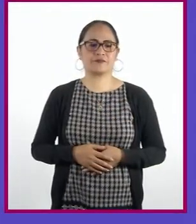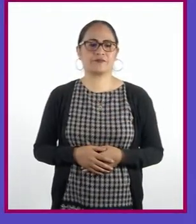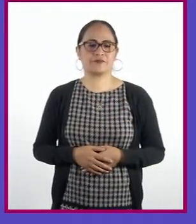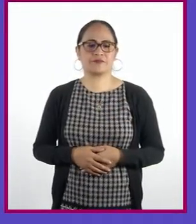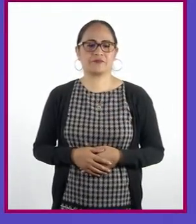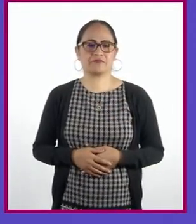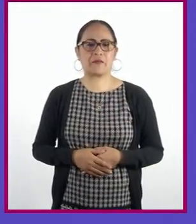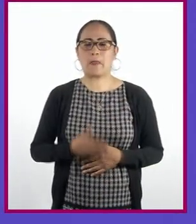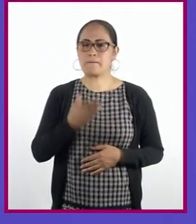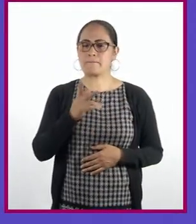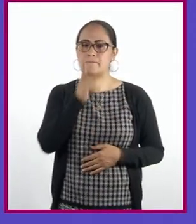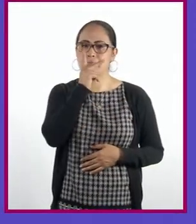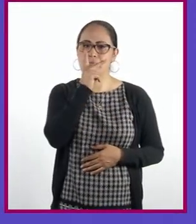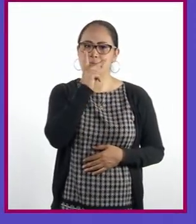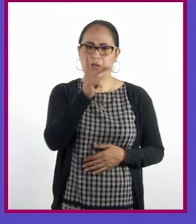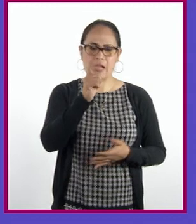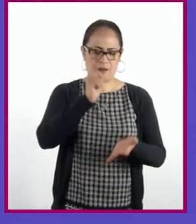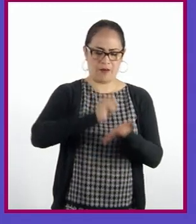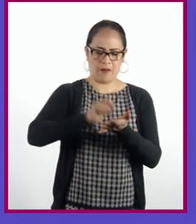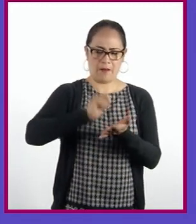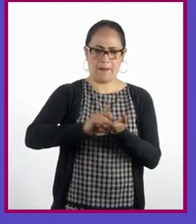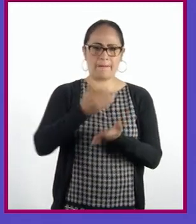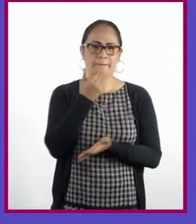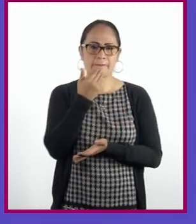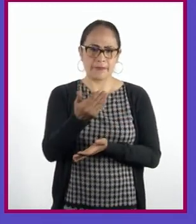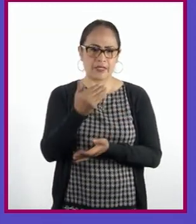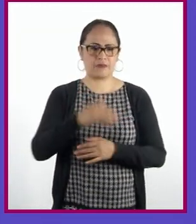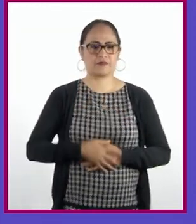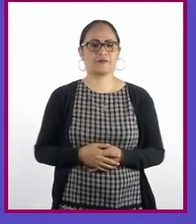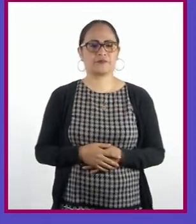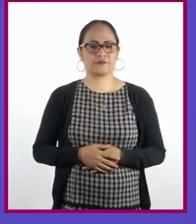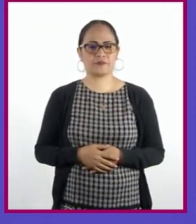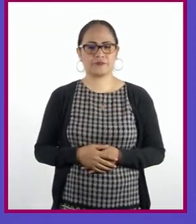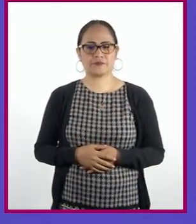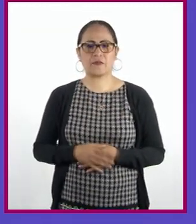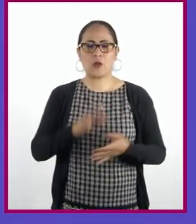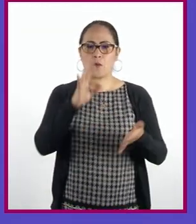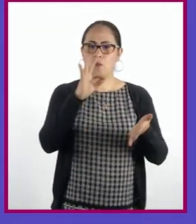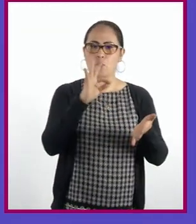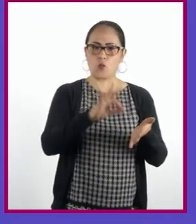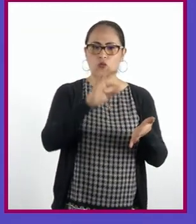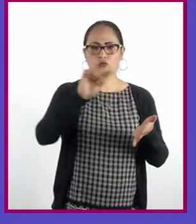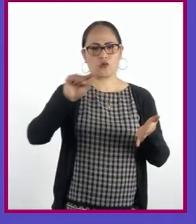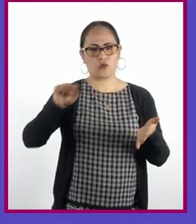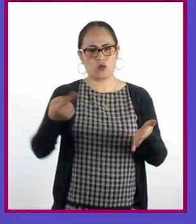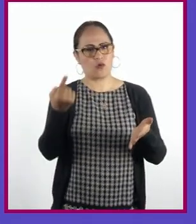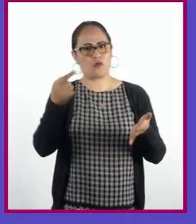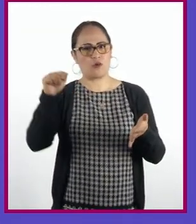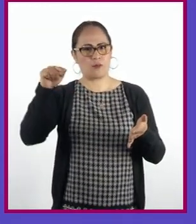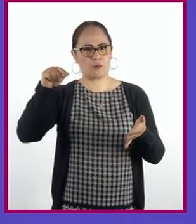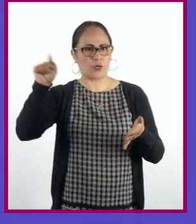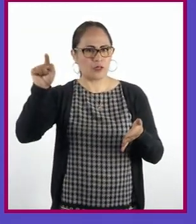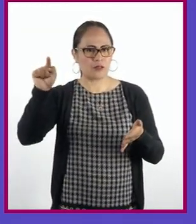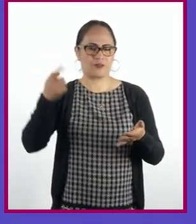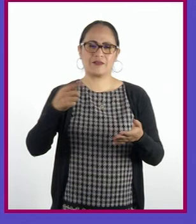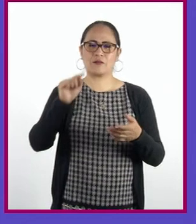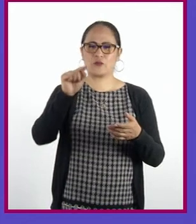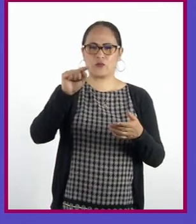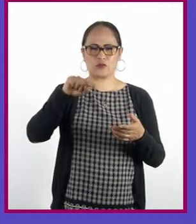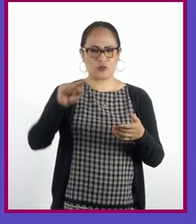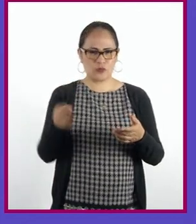Utilizar el lenguaje apropiado. Usar adecuadamente los signos de puntuación, comas, punto y